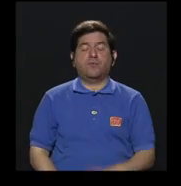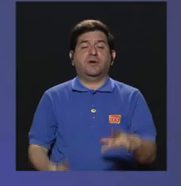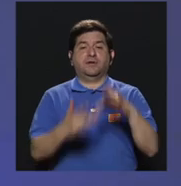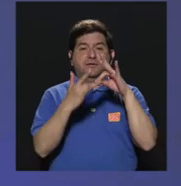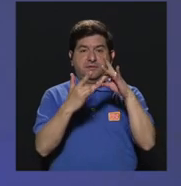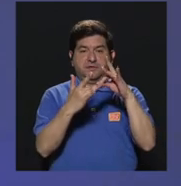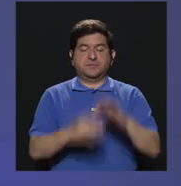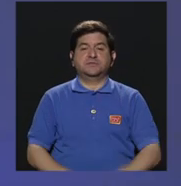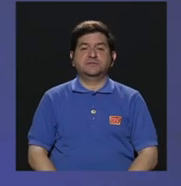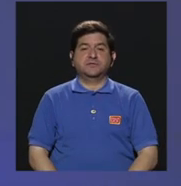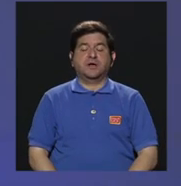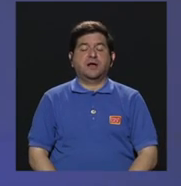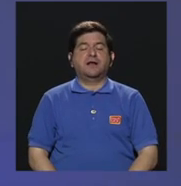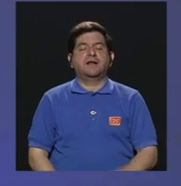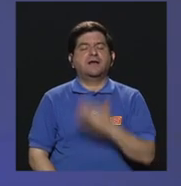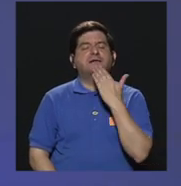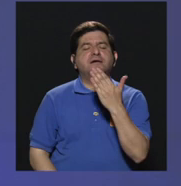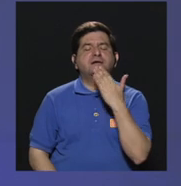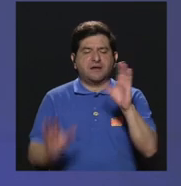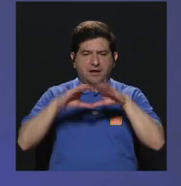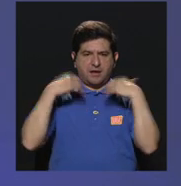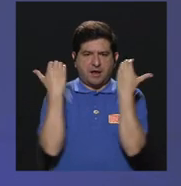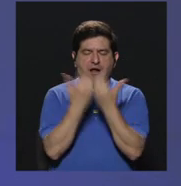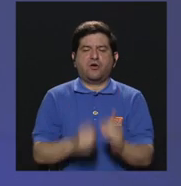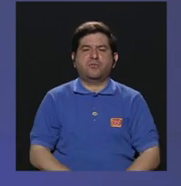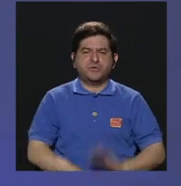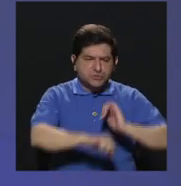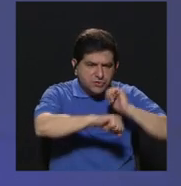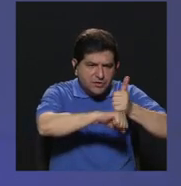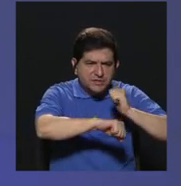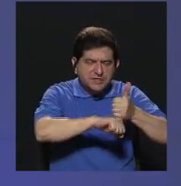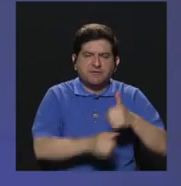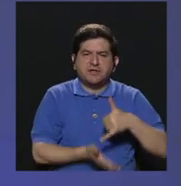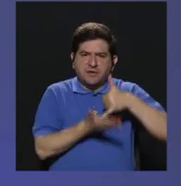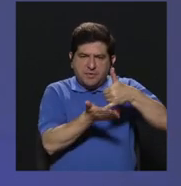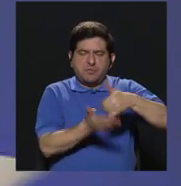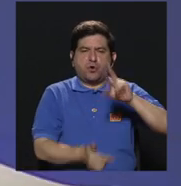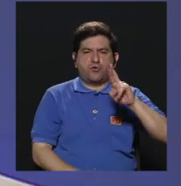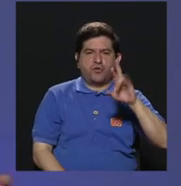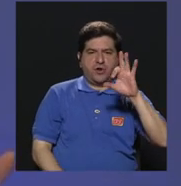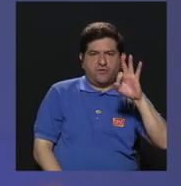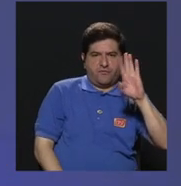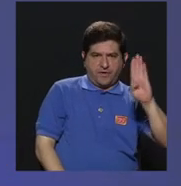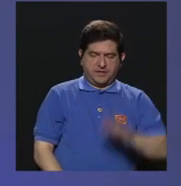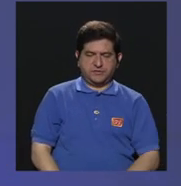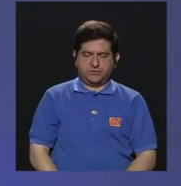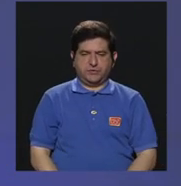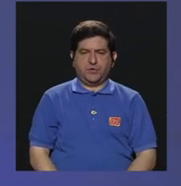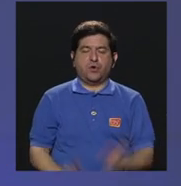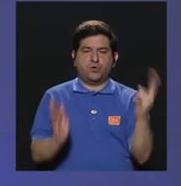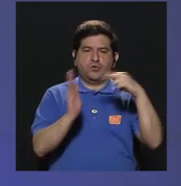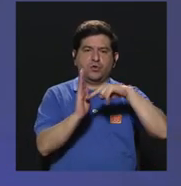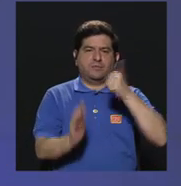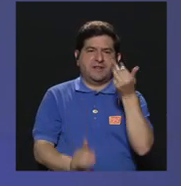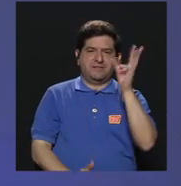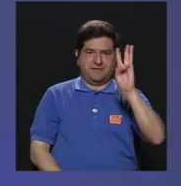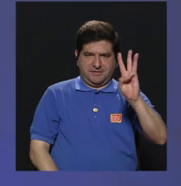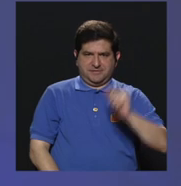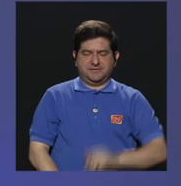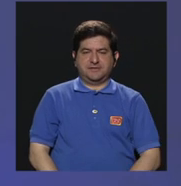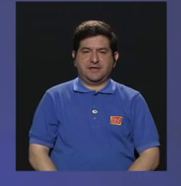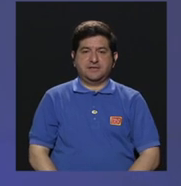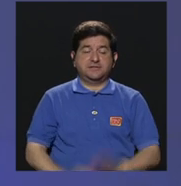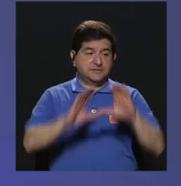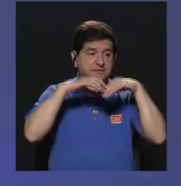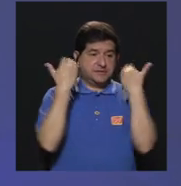especial, quiero agradecer a la comisión dictaminadora del premio Rodrigo Facio Brenes 2016, a